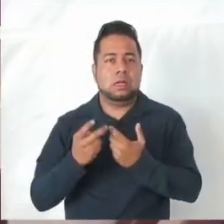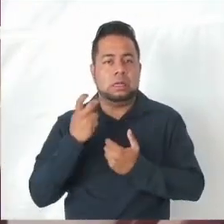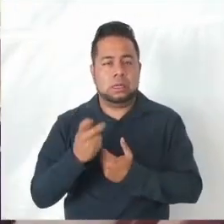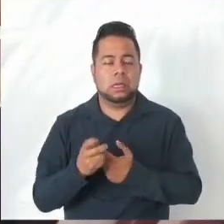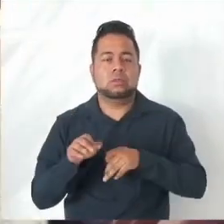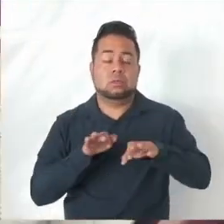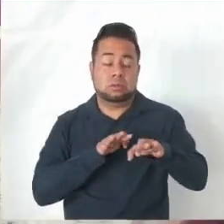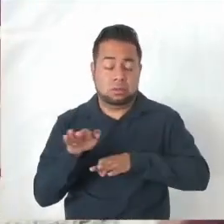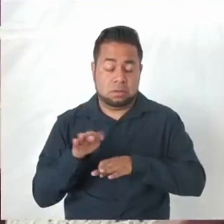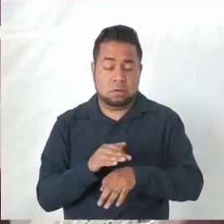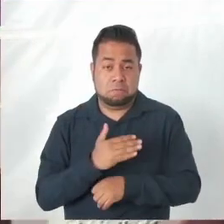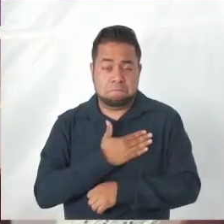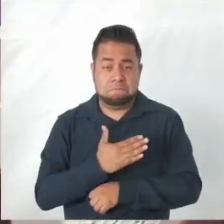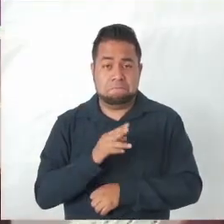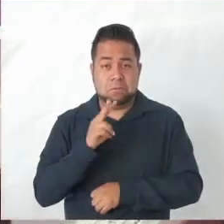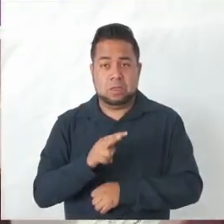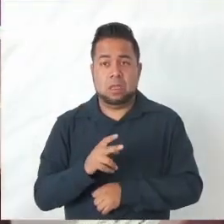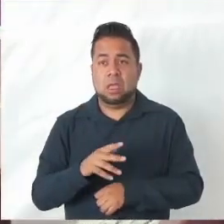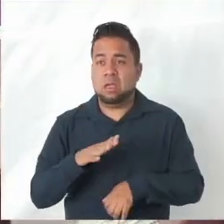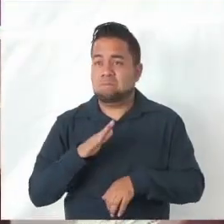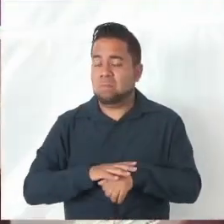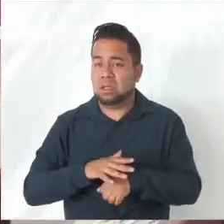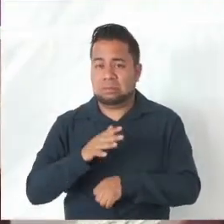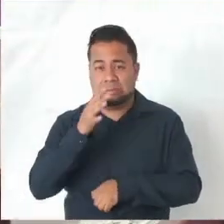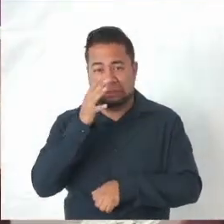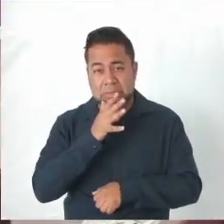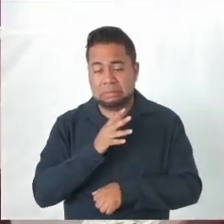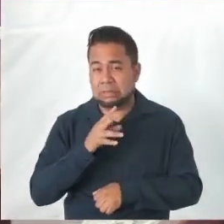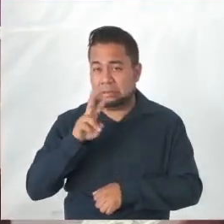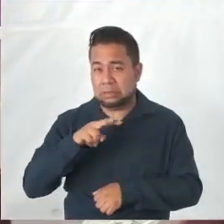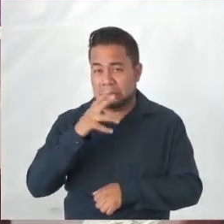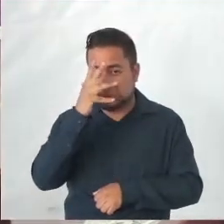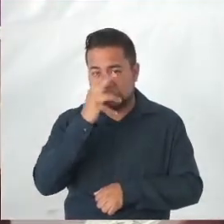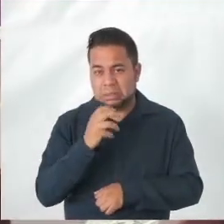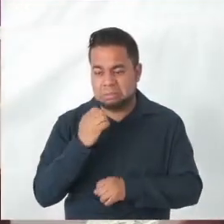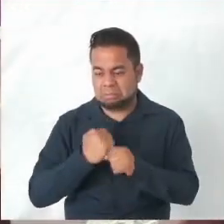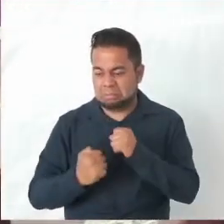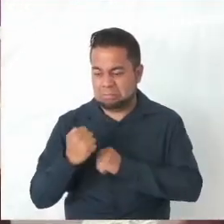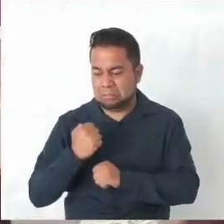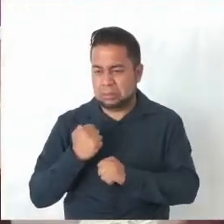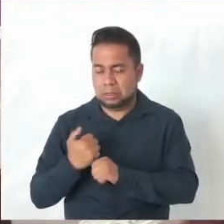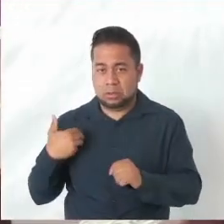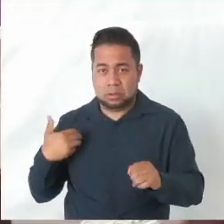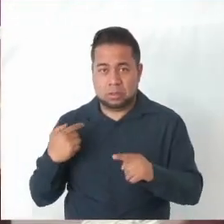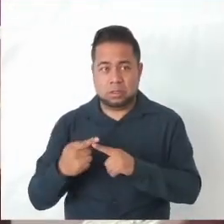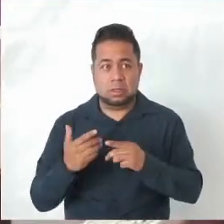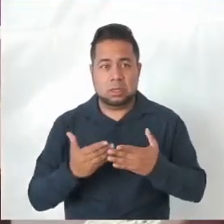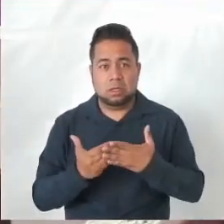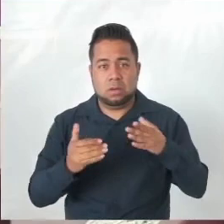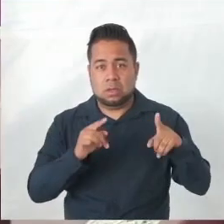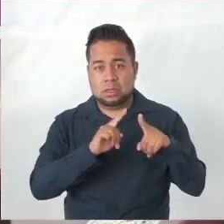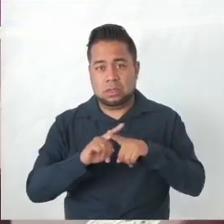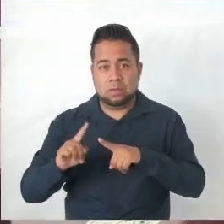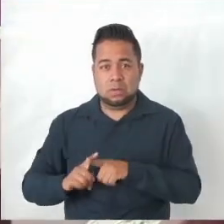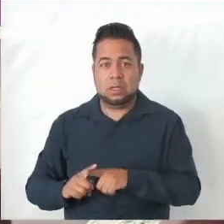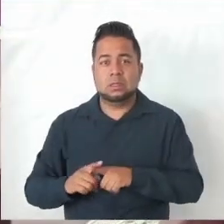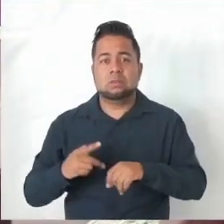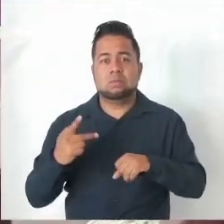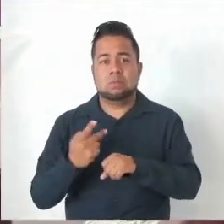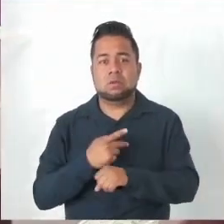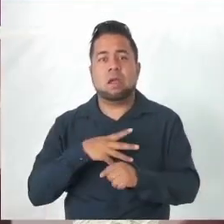noble labor cada día es más latente y desde hace algunos años a la fecha diversos casos se